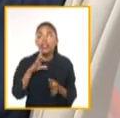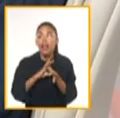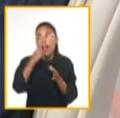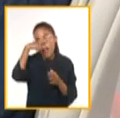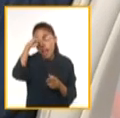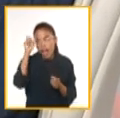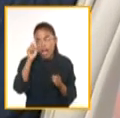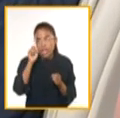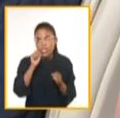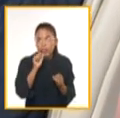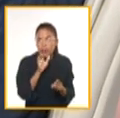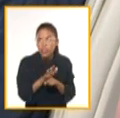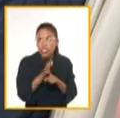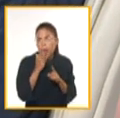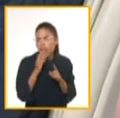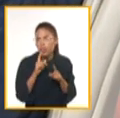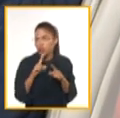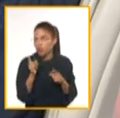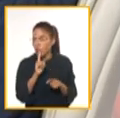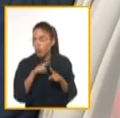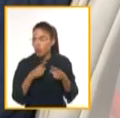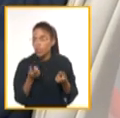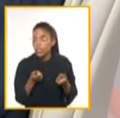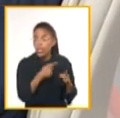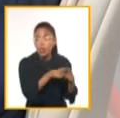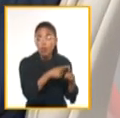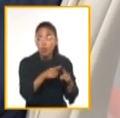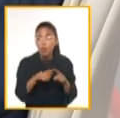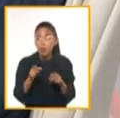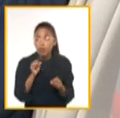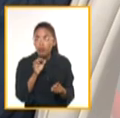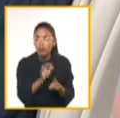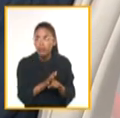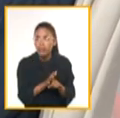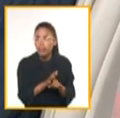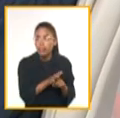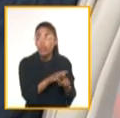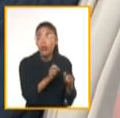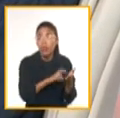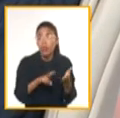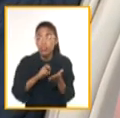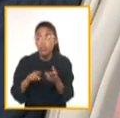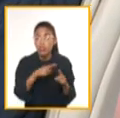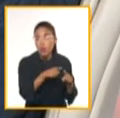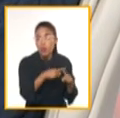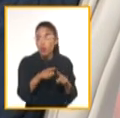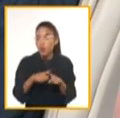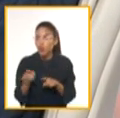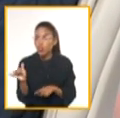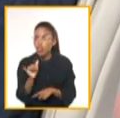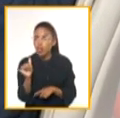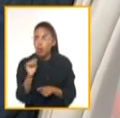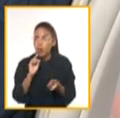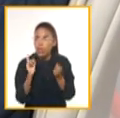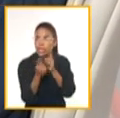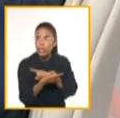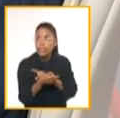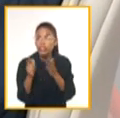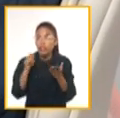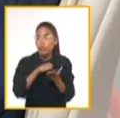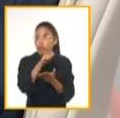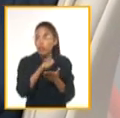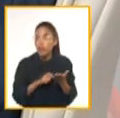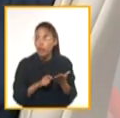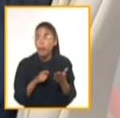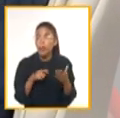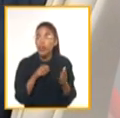Jaruco? ¿Cómo se activaron las islas en el resto de las provincias? ¿Y cómo se hizo entonces a la inversa esta vez la estrategia para poderle dar corriente al